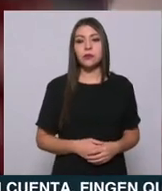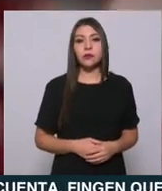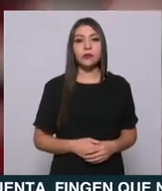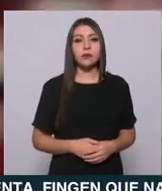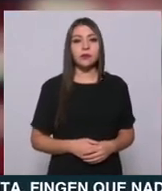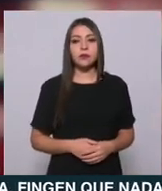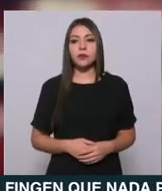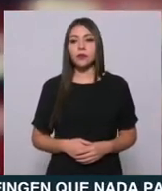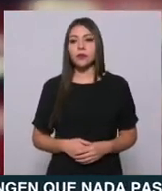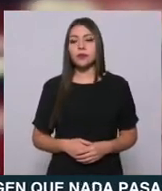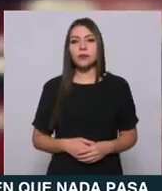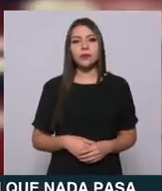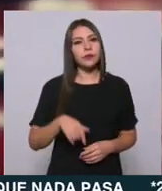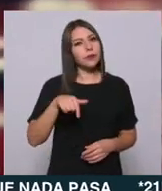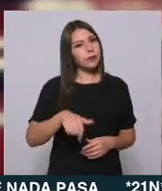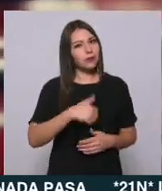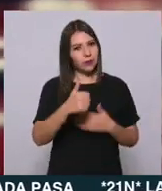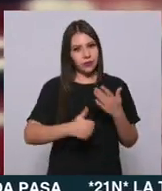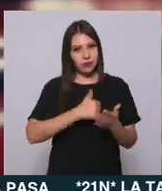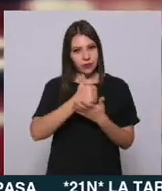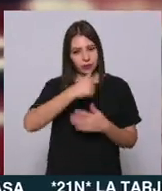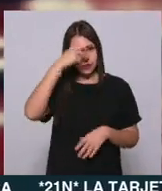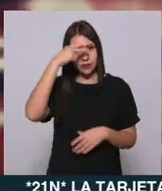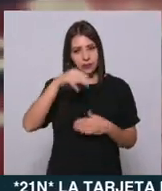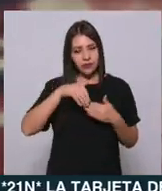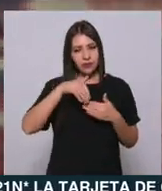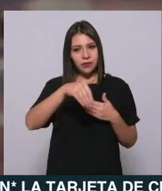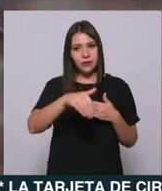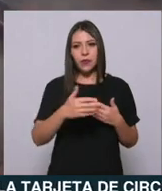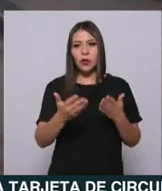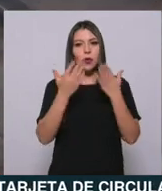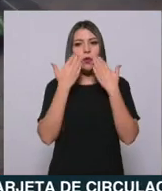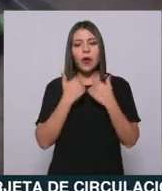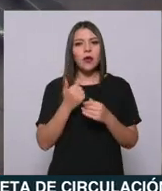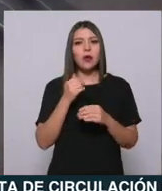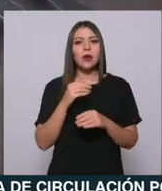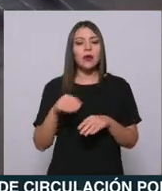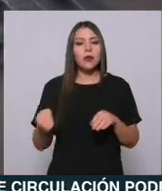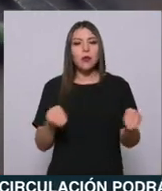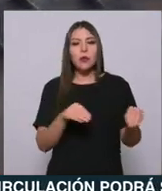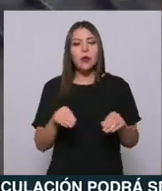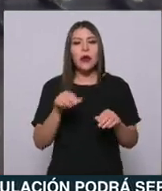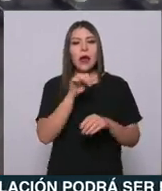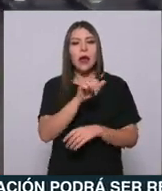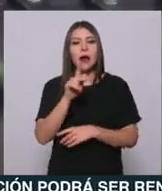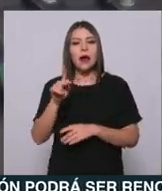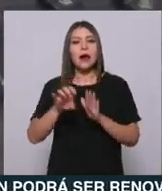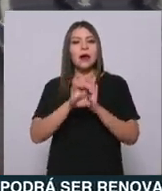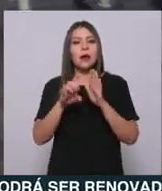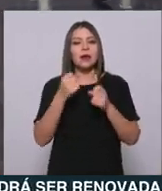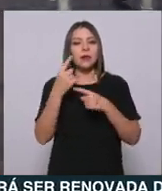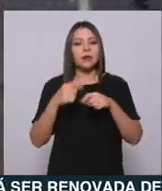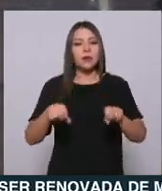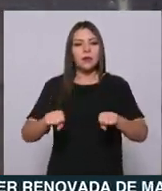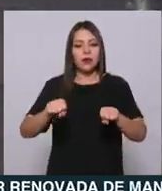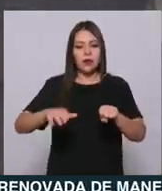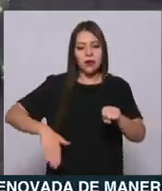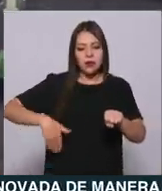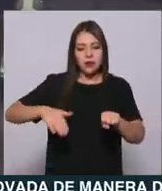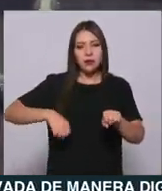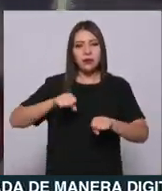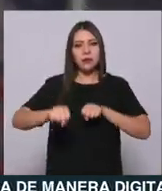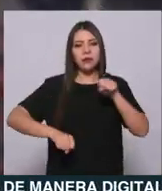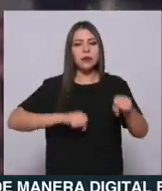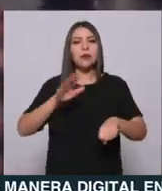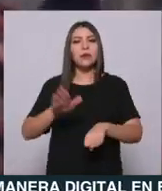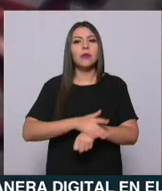En estos días, la Ciudad de México se ha quedado sin servicios de movilidad por aplicación, como bicicletas y monopatines sin anclaje,